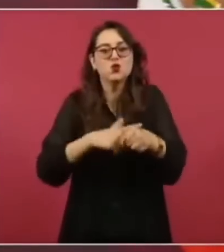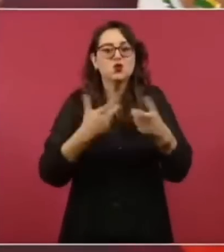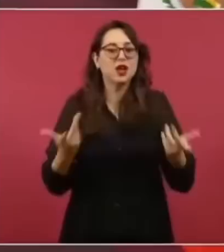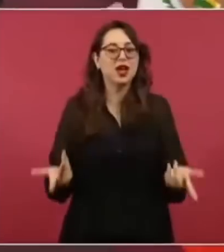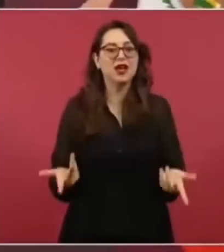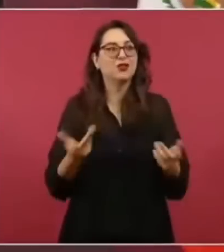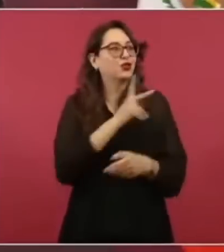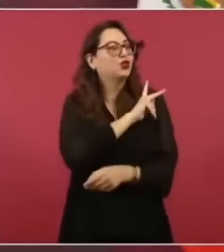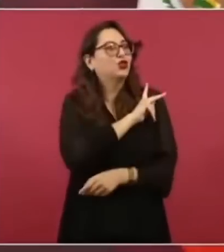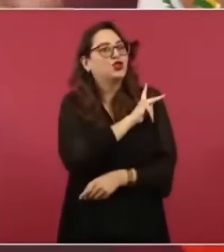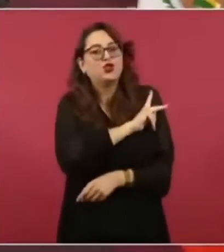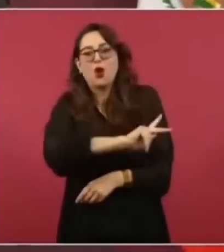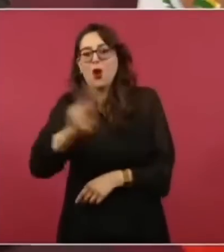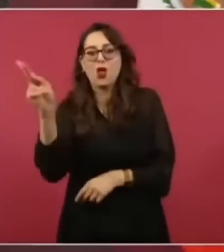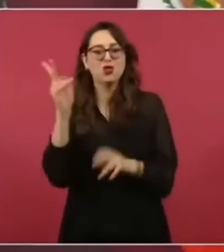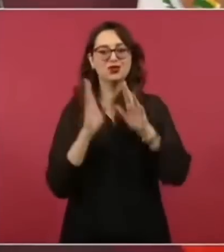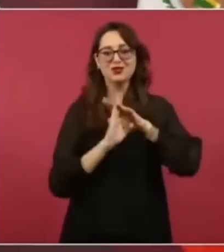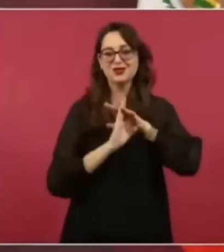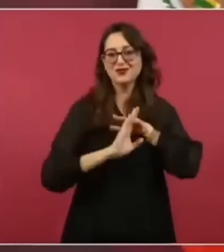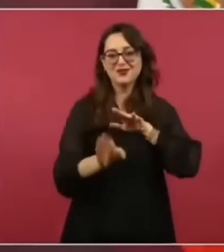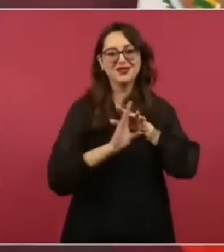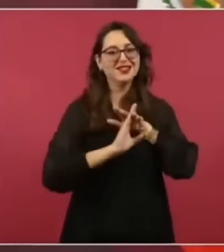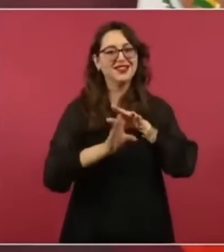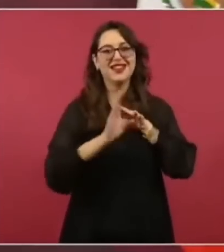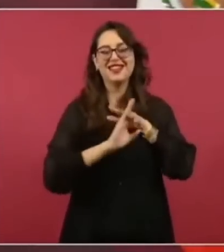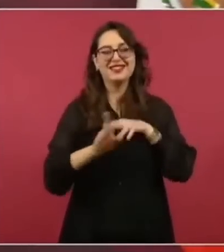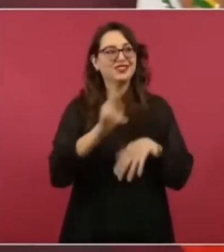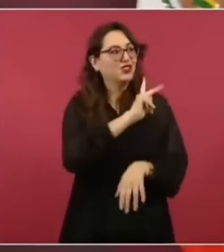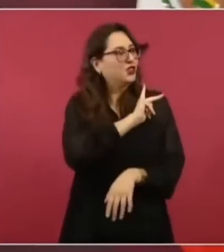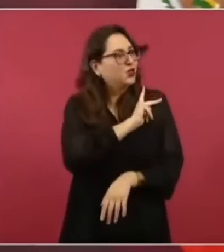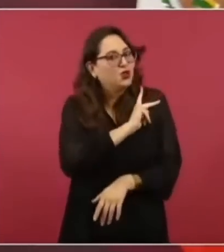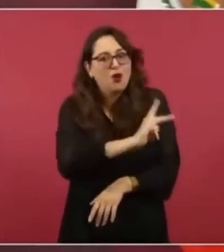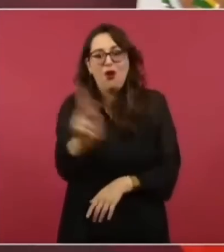Pues son migrantes, todos.